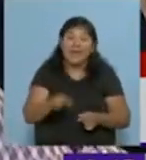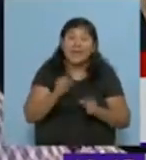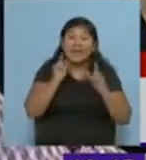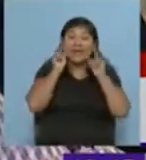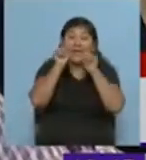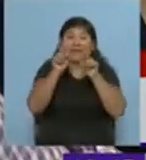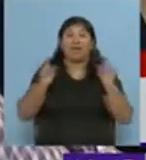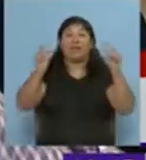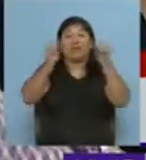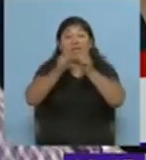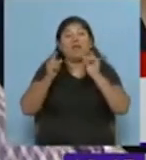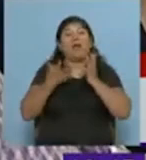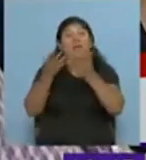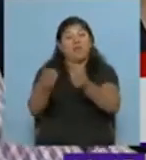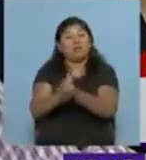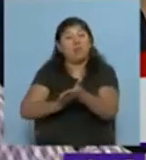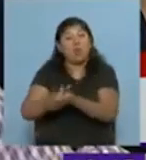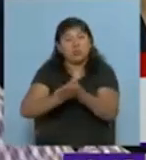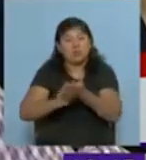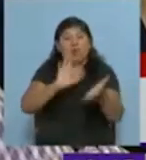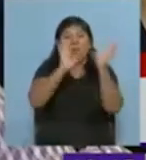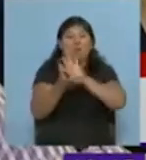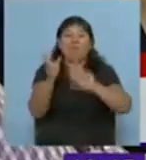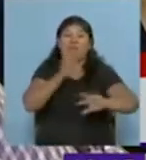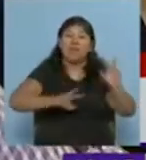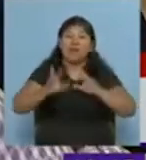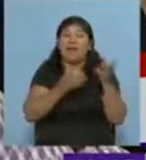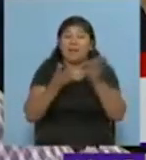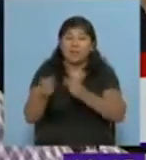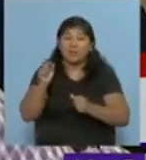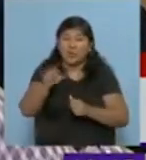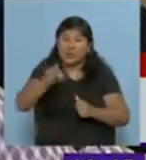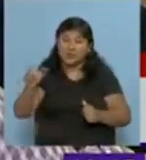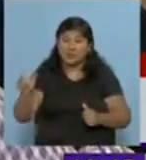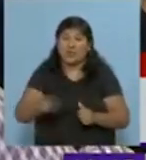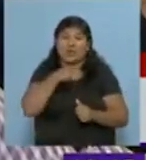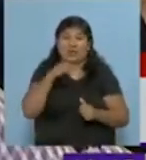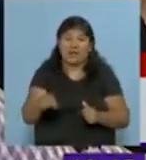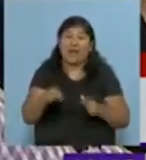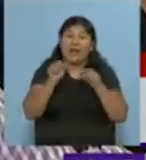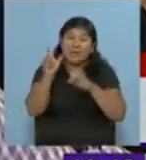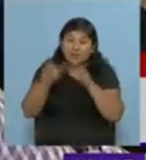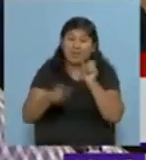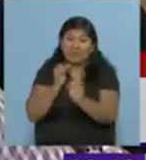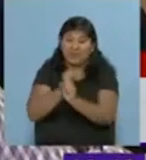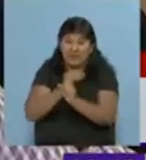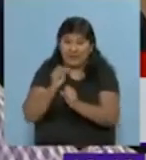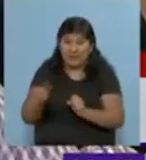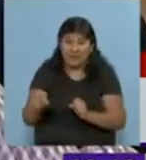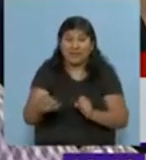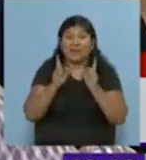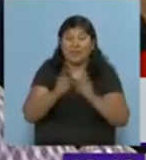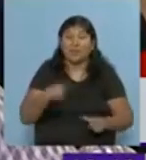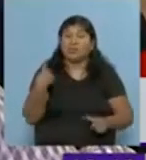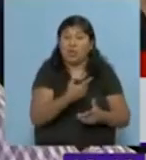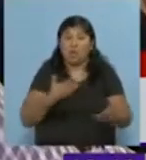funcionarios, de trabajar, de buscar las alternativas que puedan servirle a la gente, que puedan servirle al trabajador, pero también pedimos